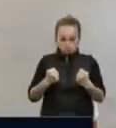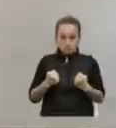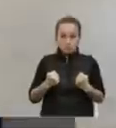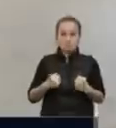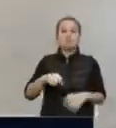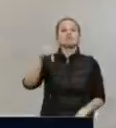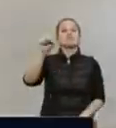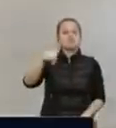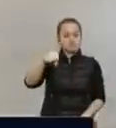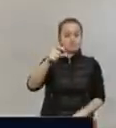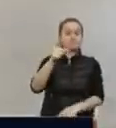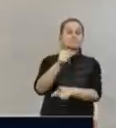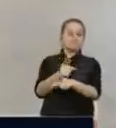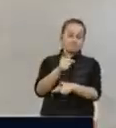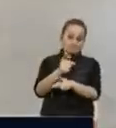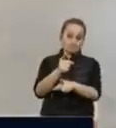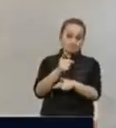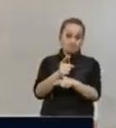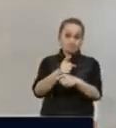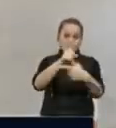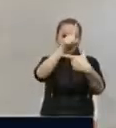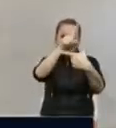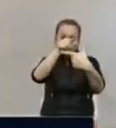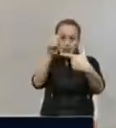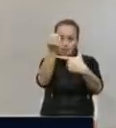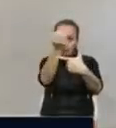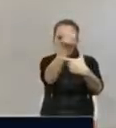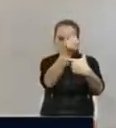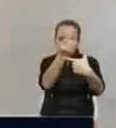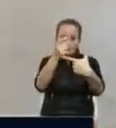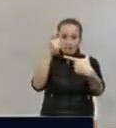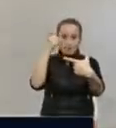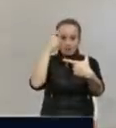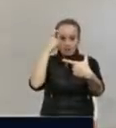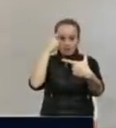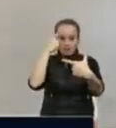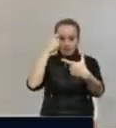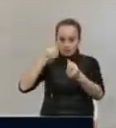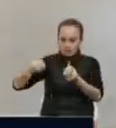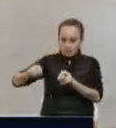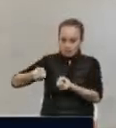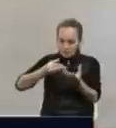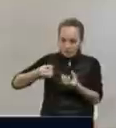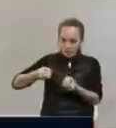duda. Las cifras que la inteligencia suministra,